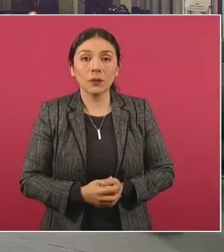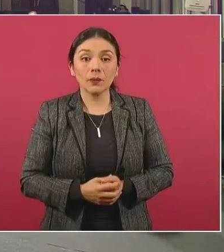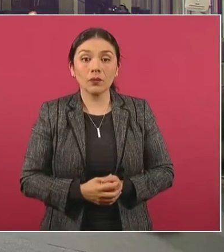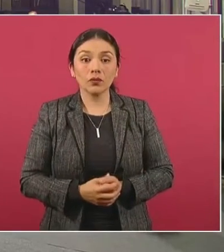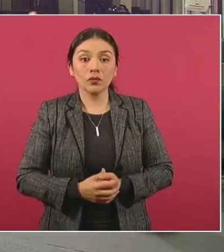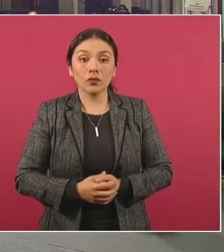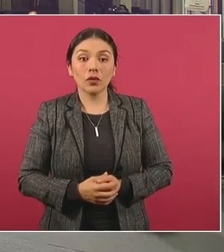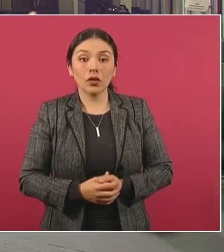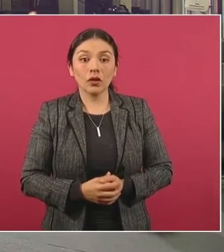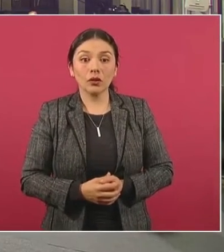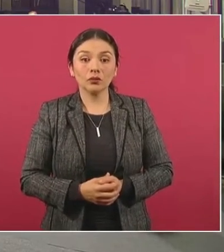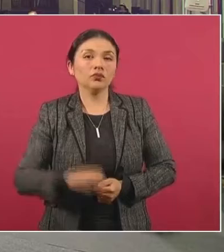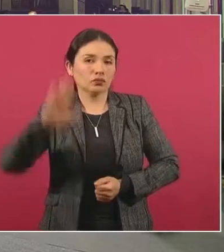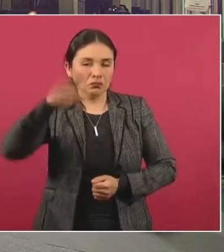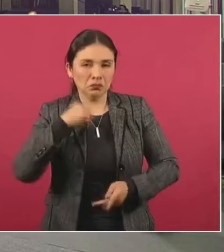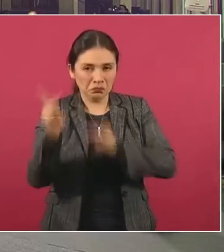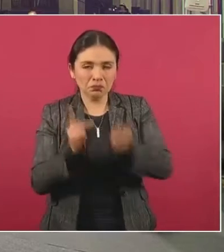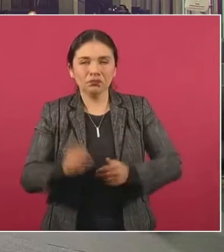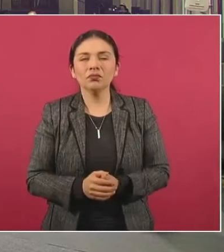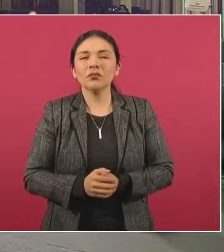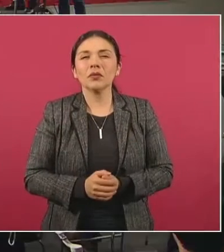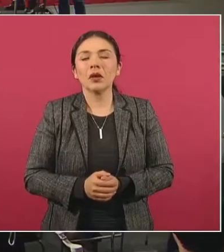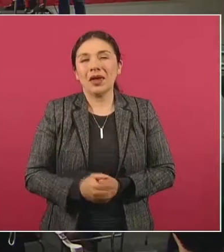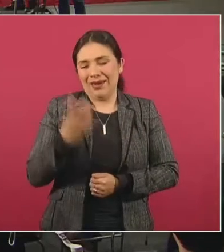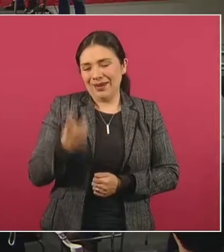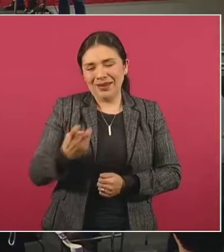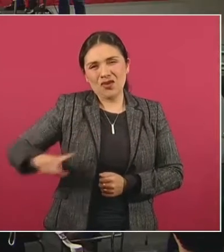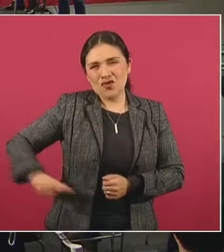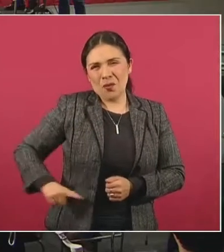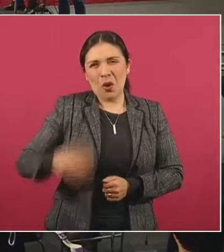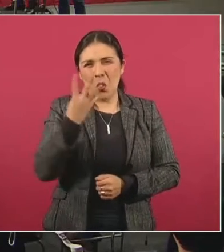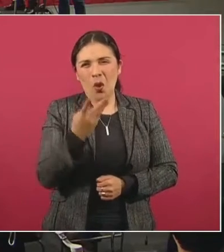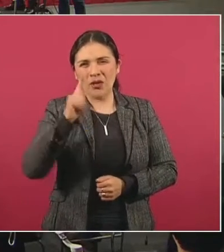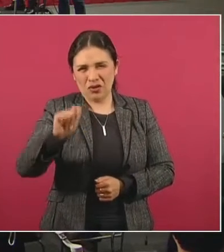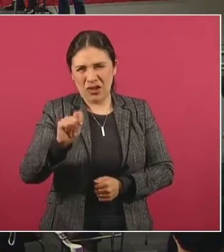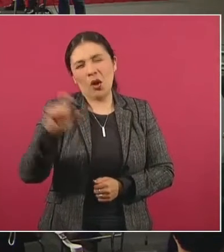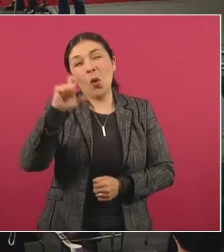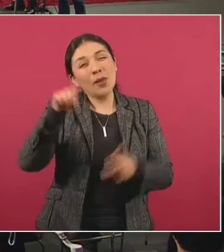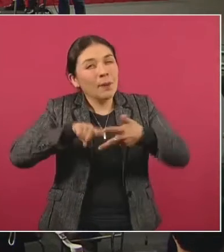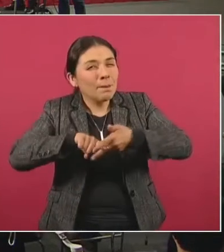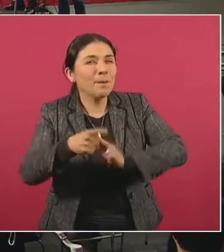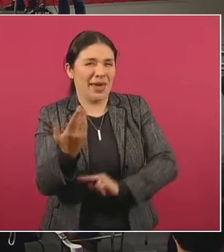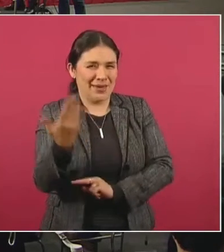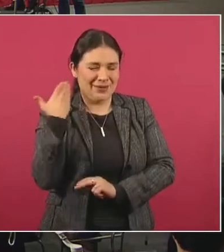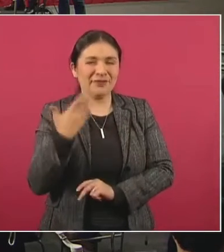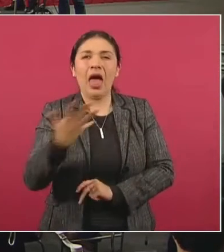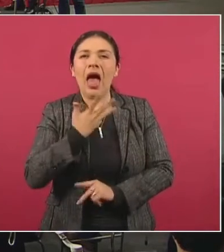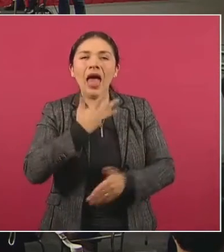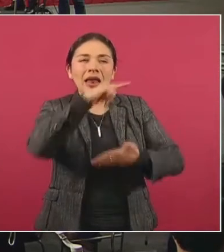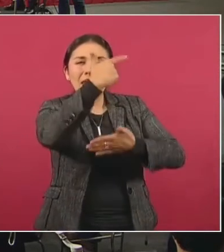Cuando empezó el gobierno de la Cuarta Transformación, había una lista de